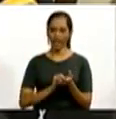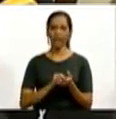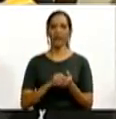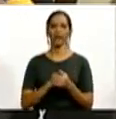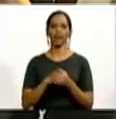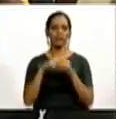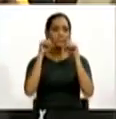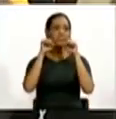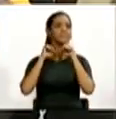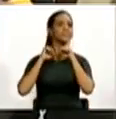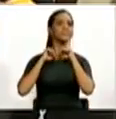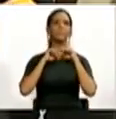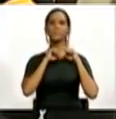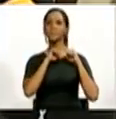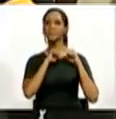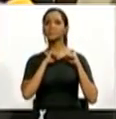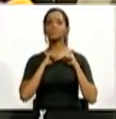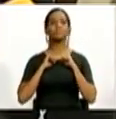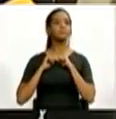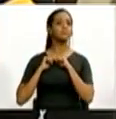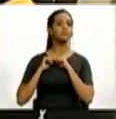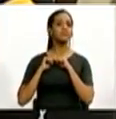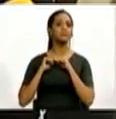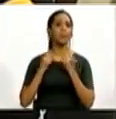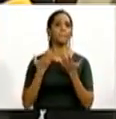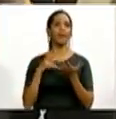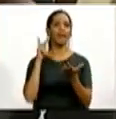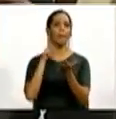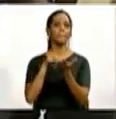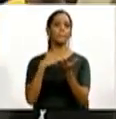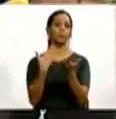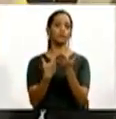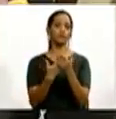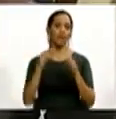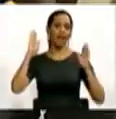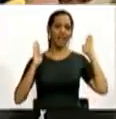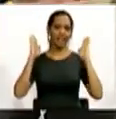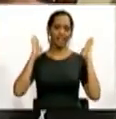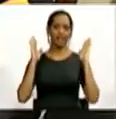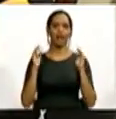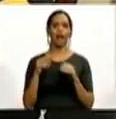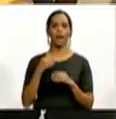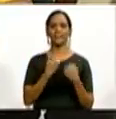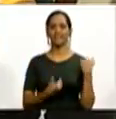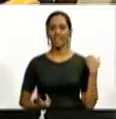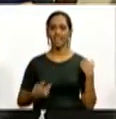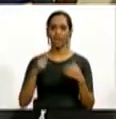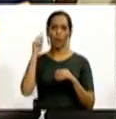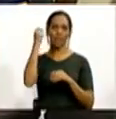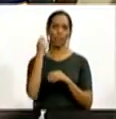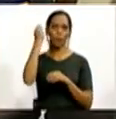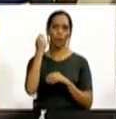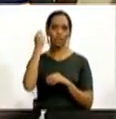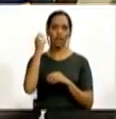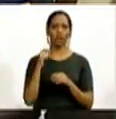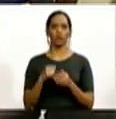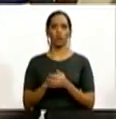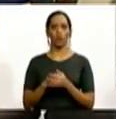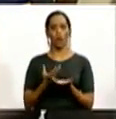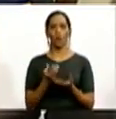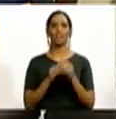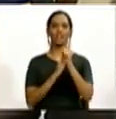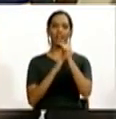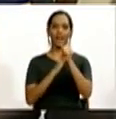el cráneo, por no decir otra cosa, para postularse a presidente o candidato a diputado o para liderar la primera justicia dentro de esa